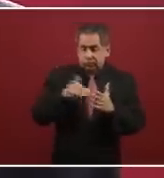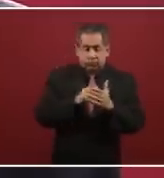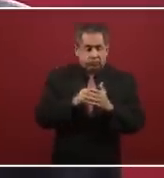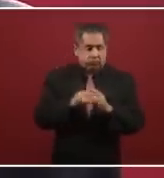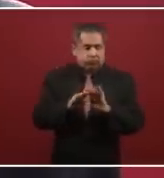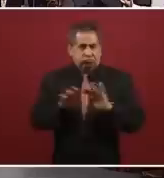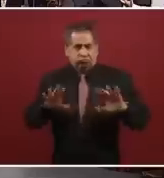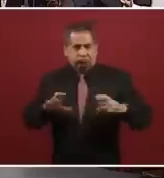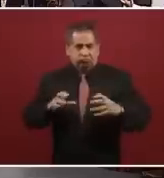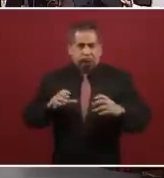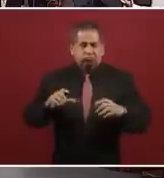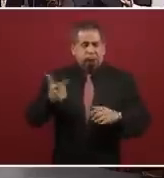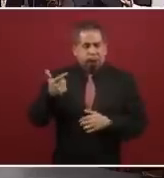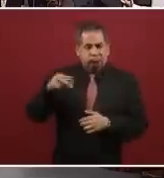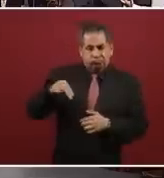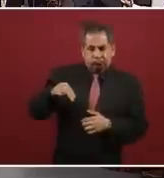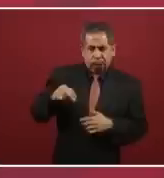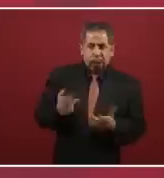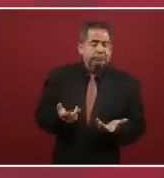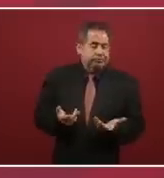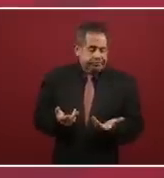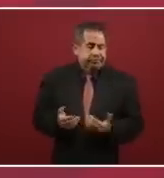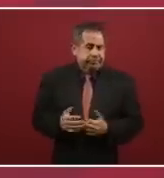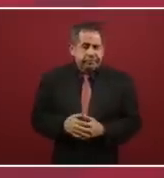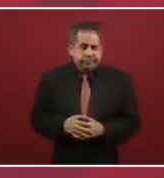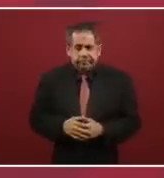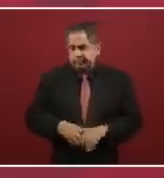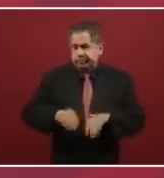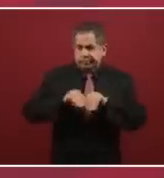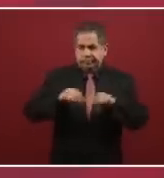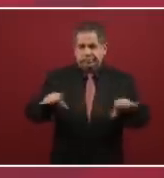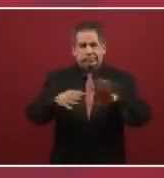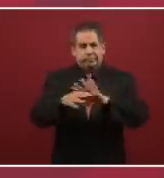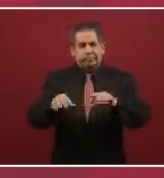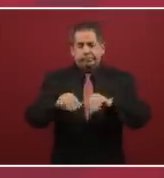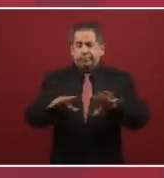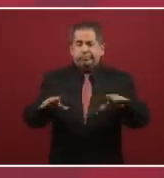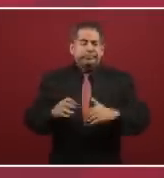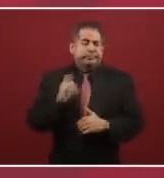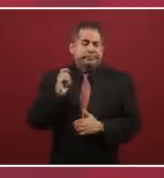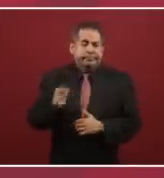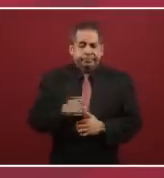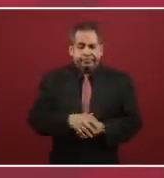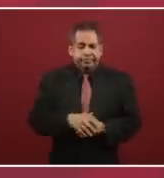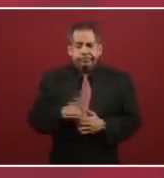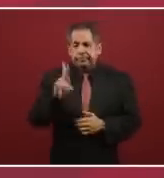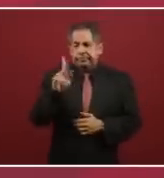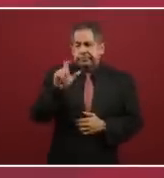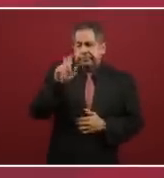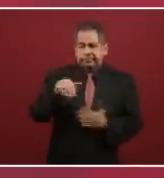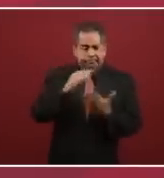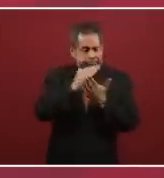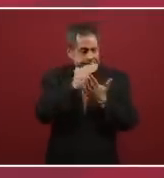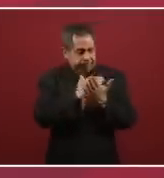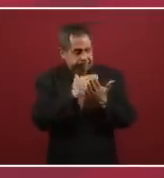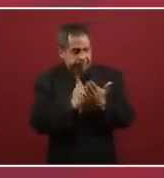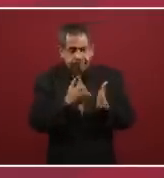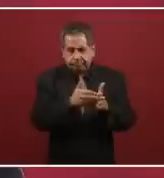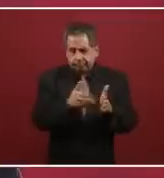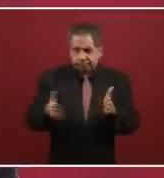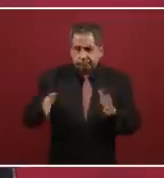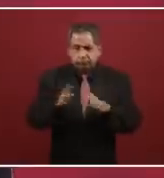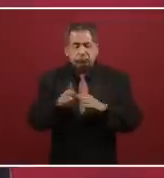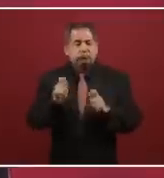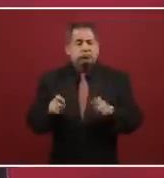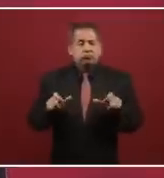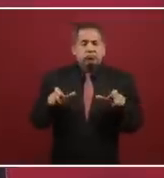Entonces, se va a dar a conocer toda la estrategia de atención de la